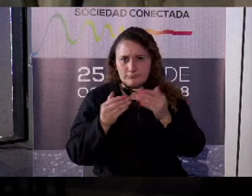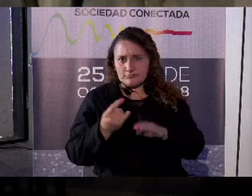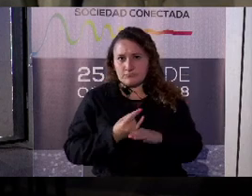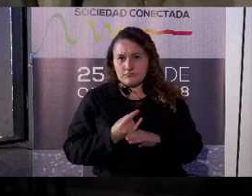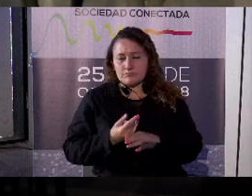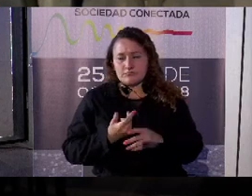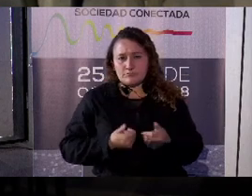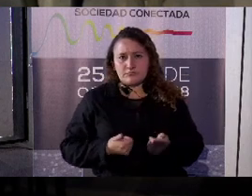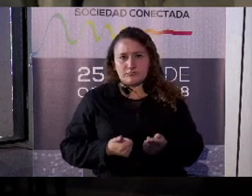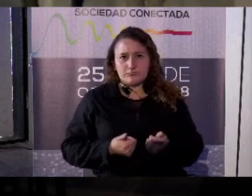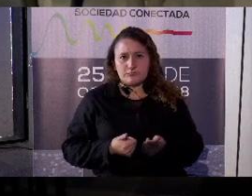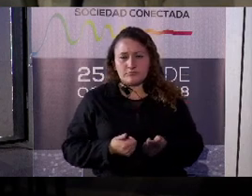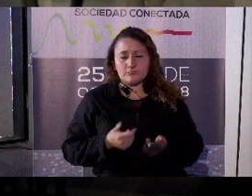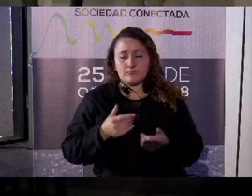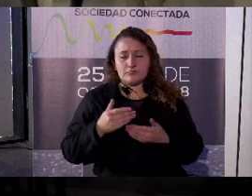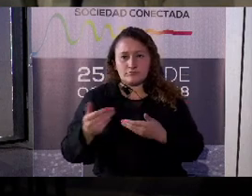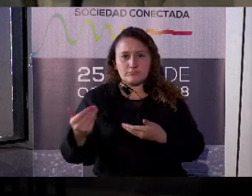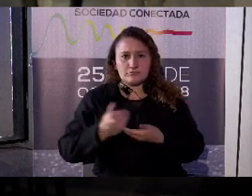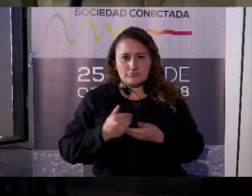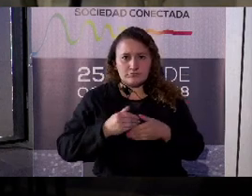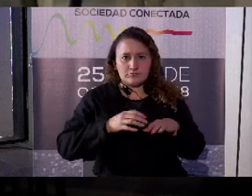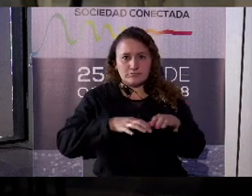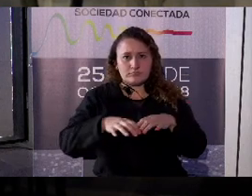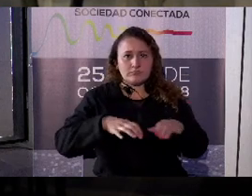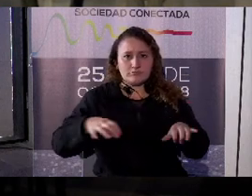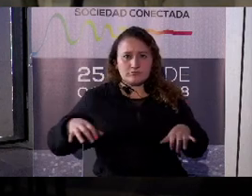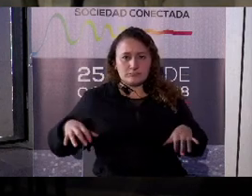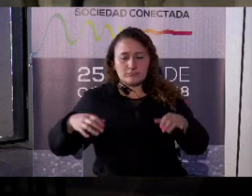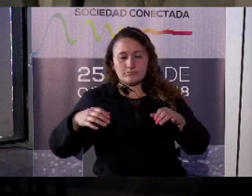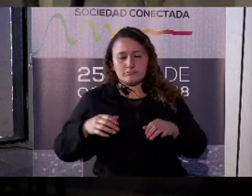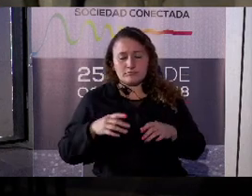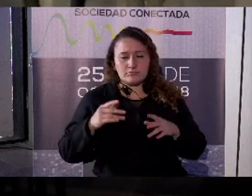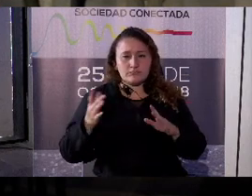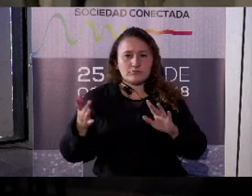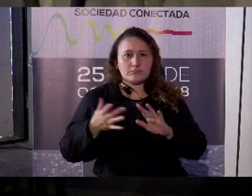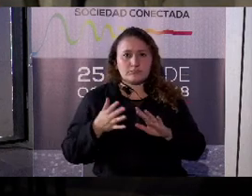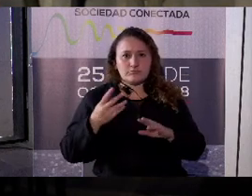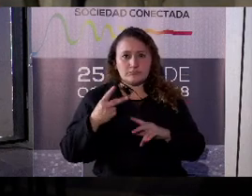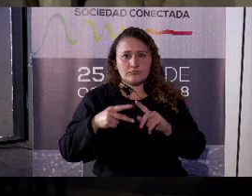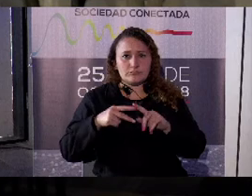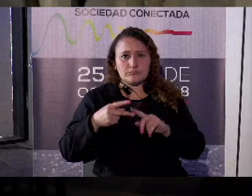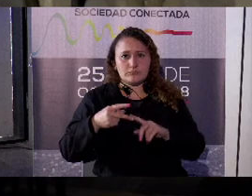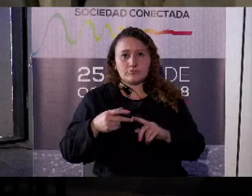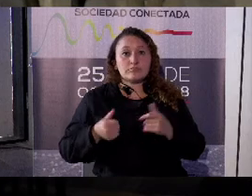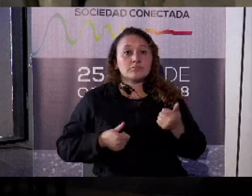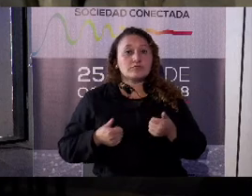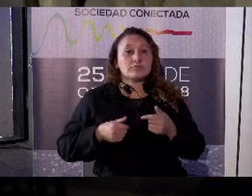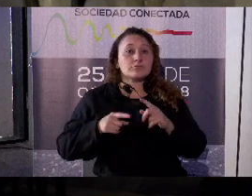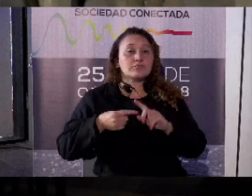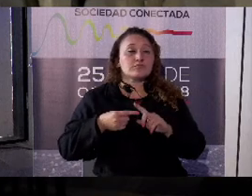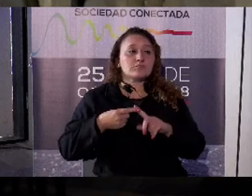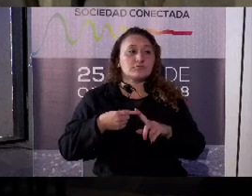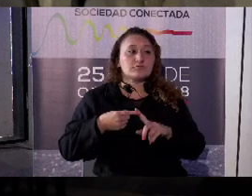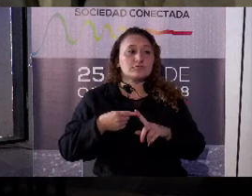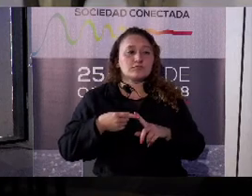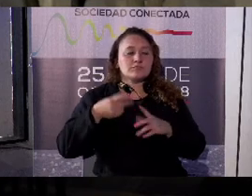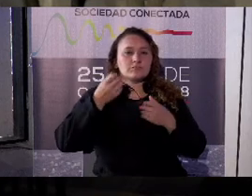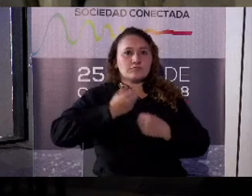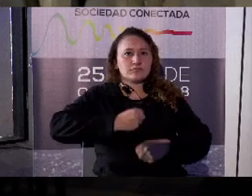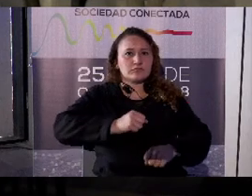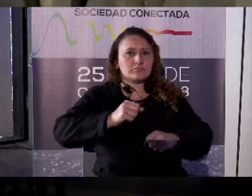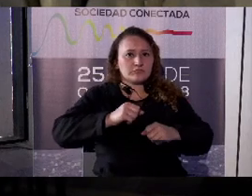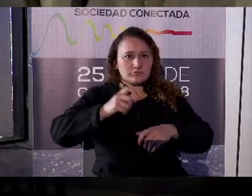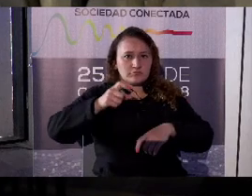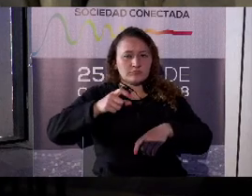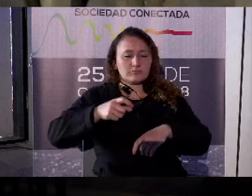uso en donde los clasificamos y los priorizamos en función de dos variables fundamentales uno el esfuerzo que